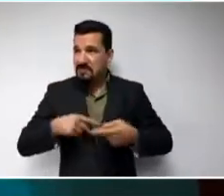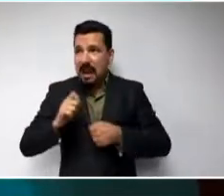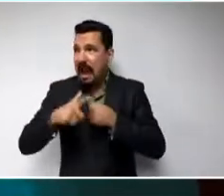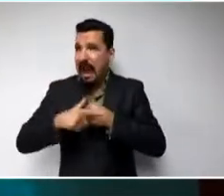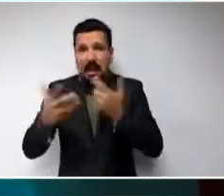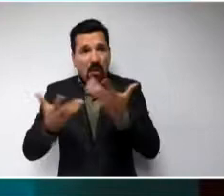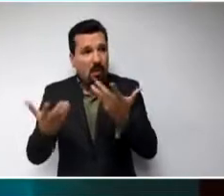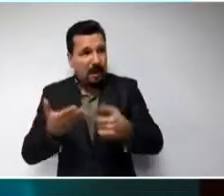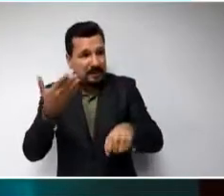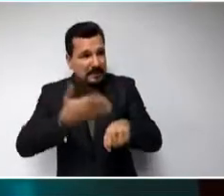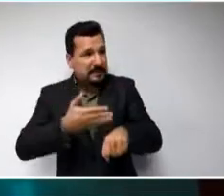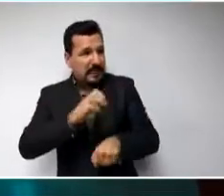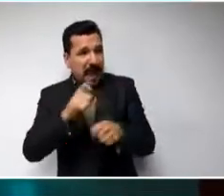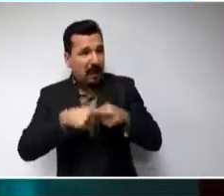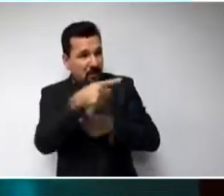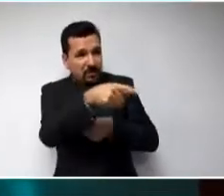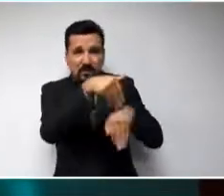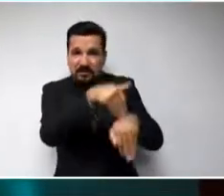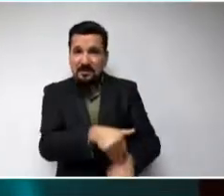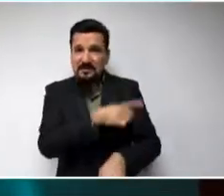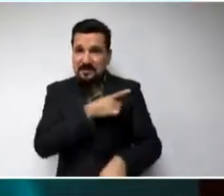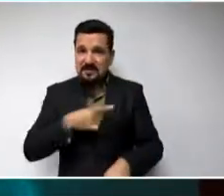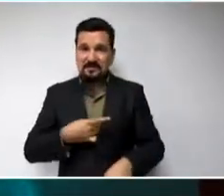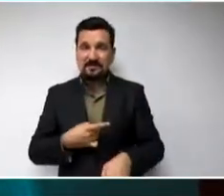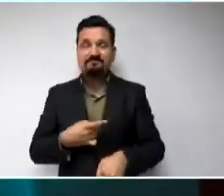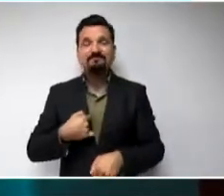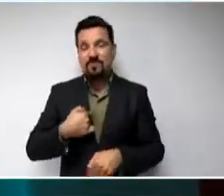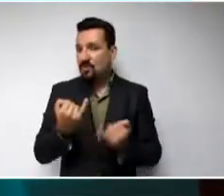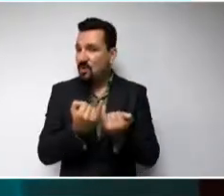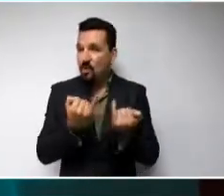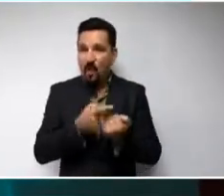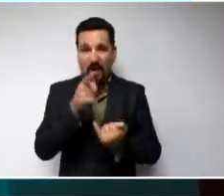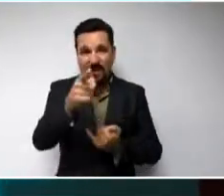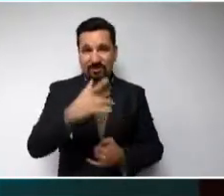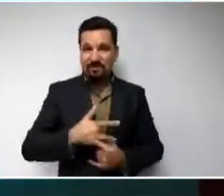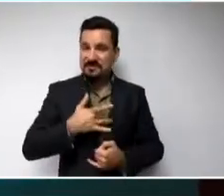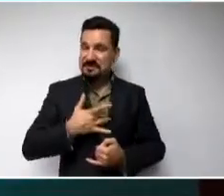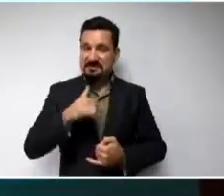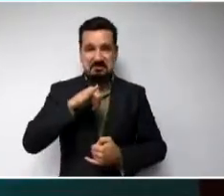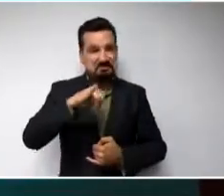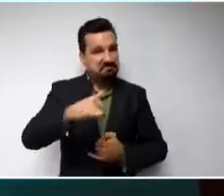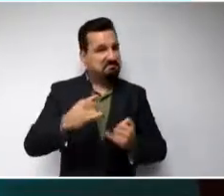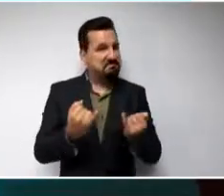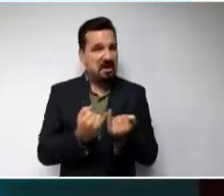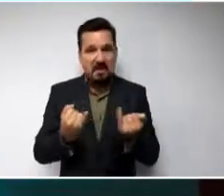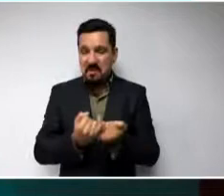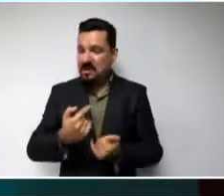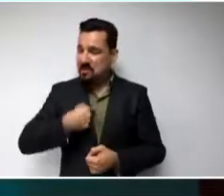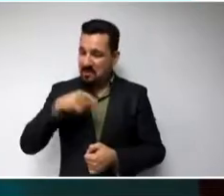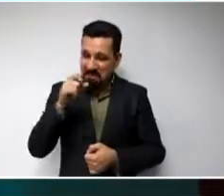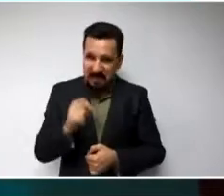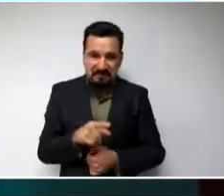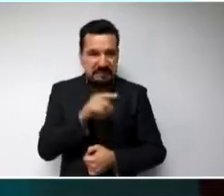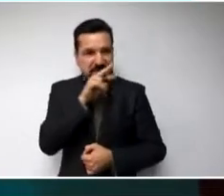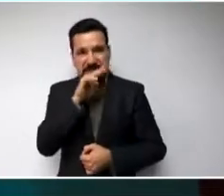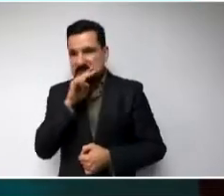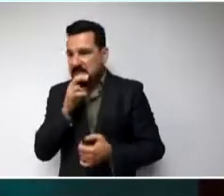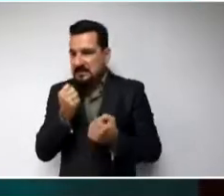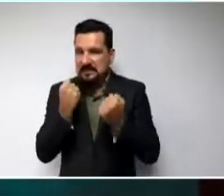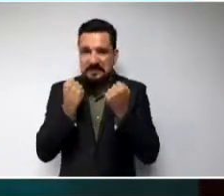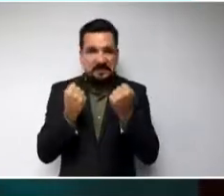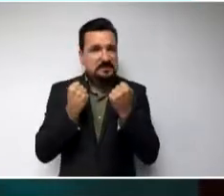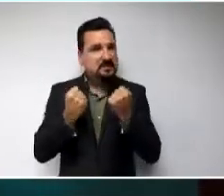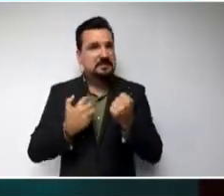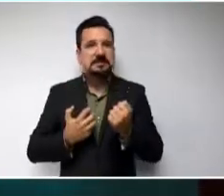gente haga caso comparto tu preocupación y créeme a mí también me desespera y mi